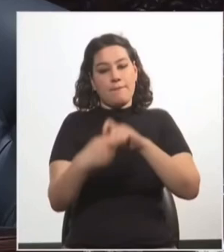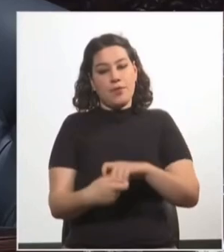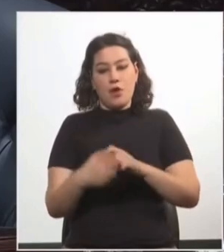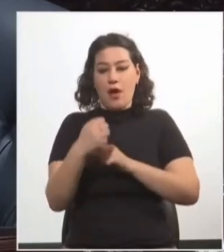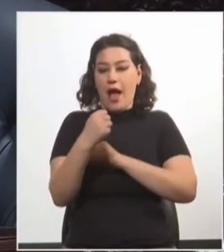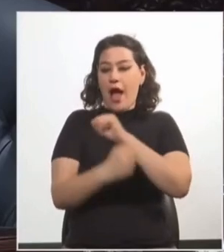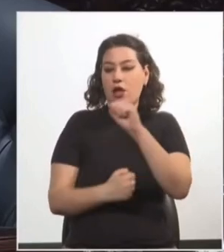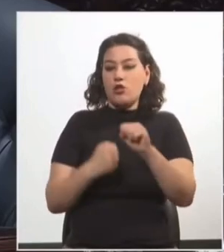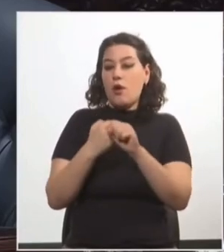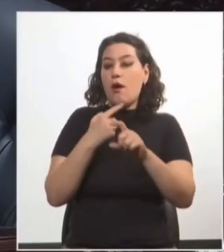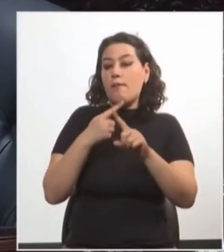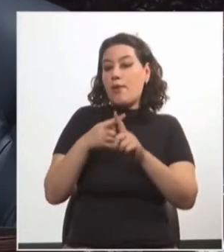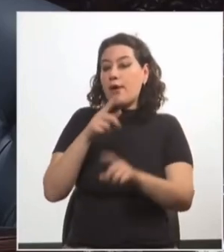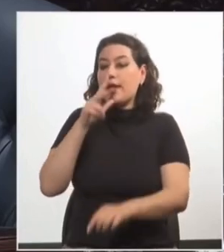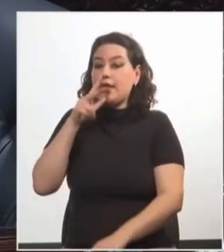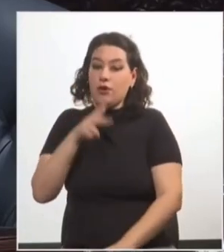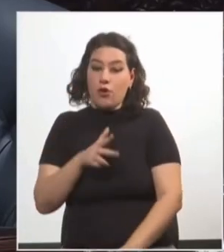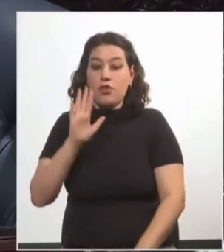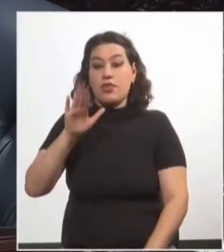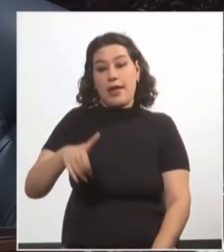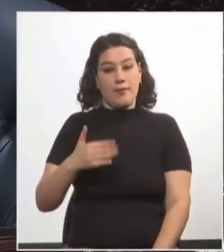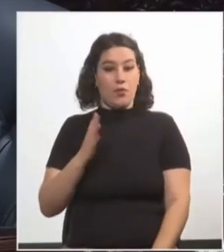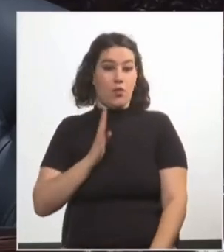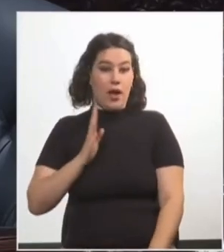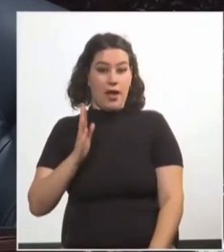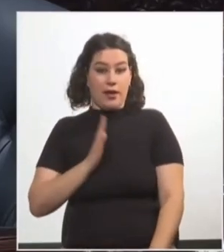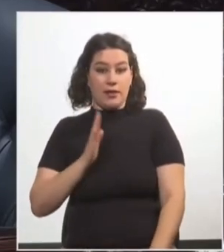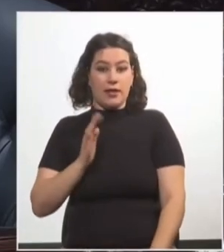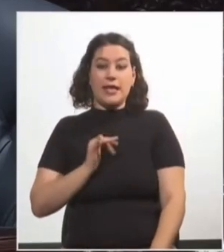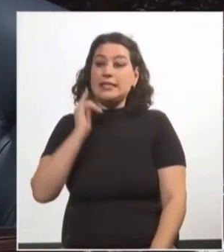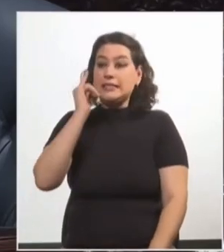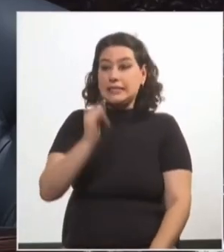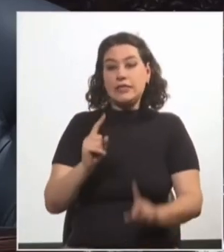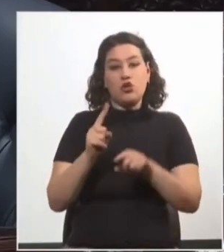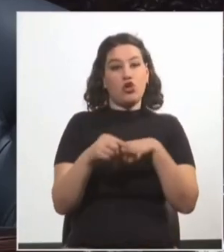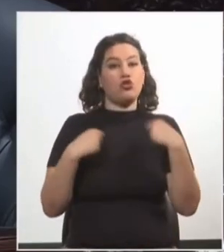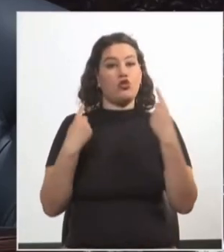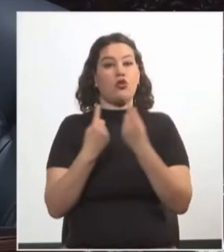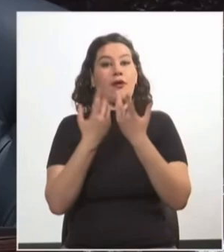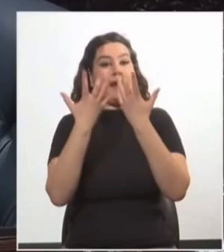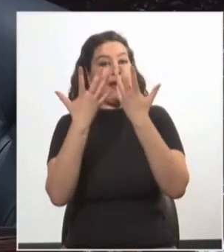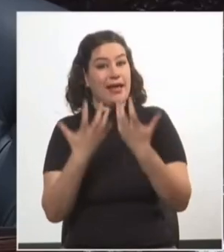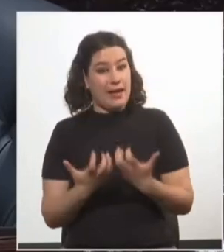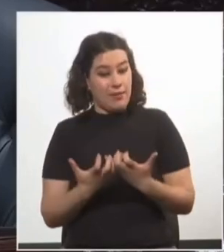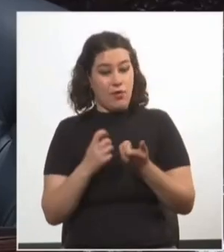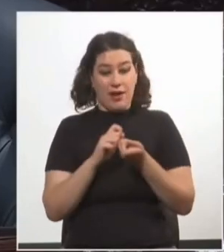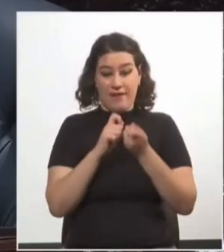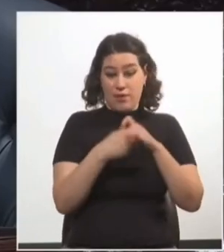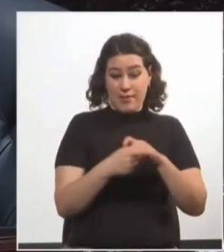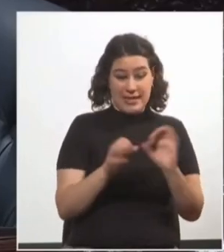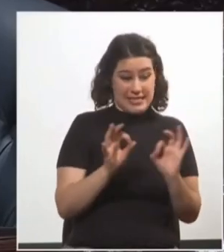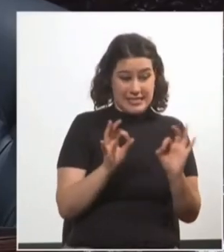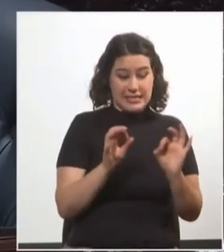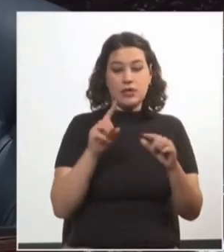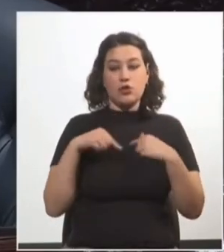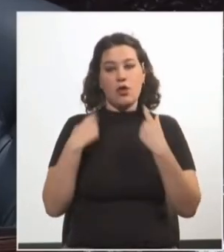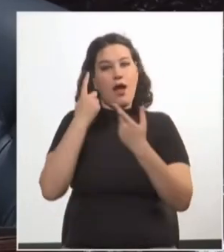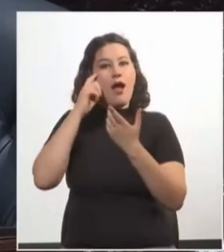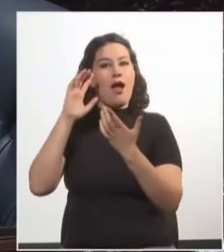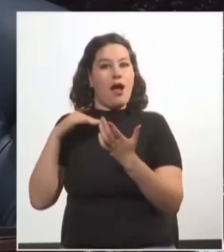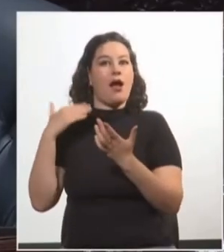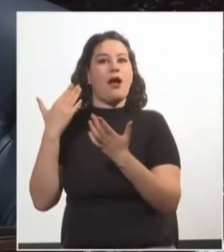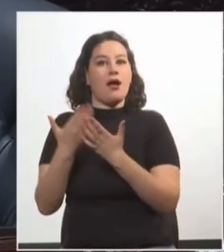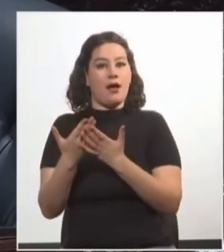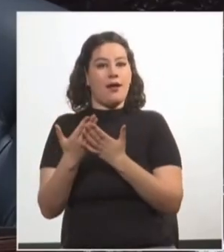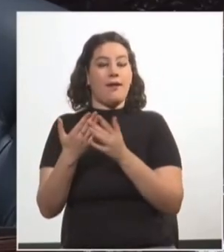por hijo para el cómputo de las mujeres. Lo que sí queremos hacer, que esta reforma aún no hace y que nosotros vamos a proponer, es